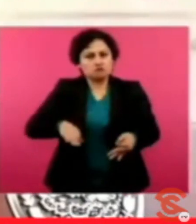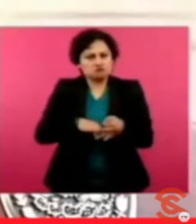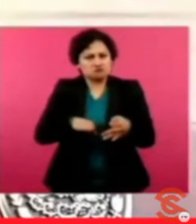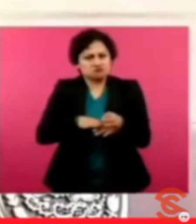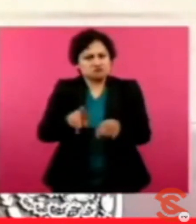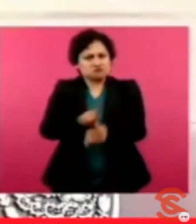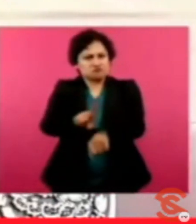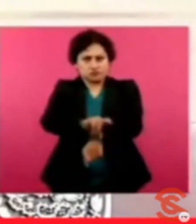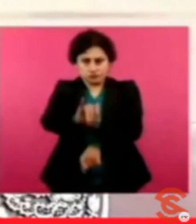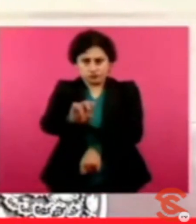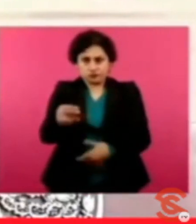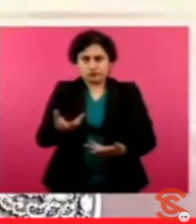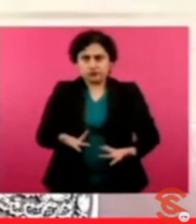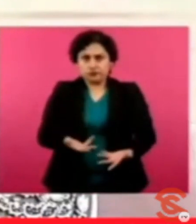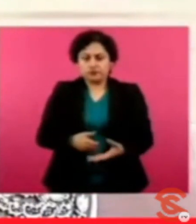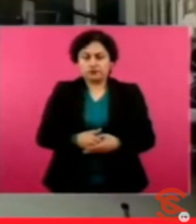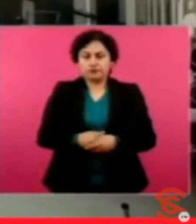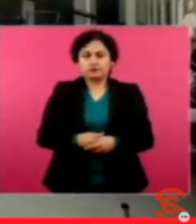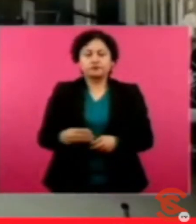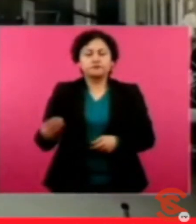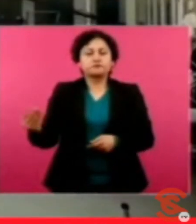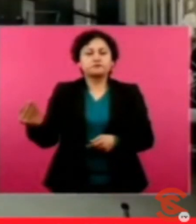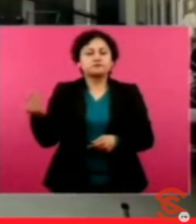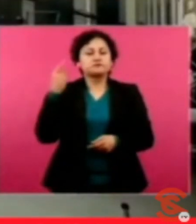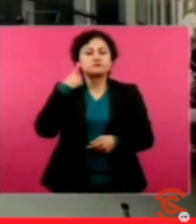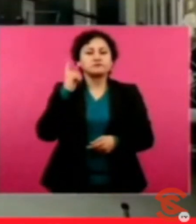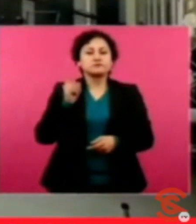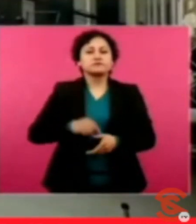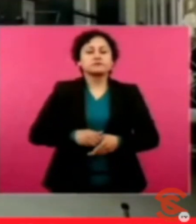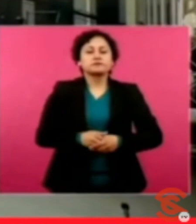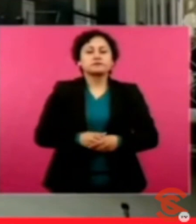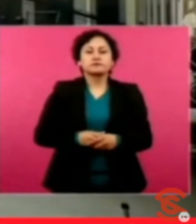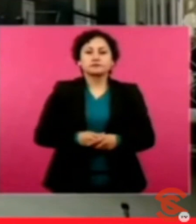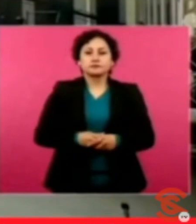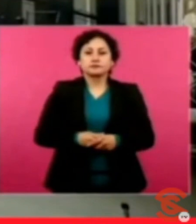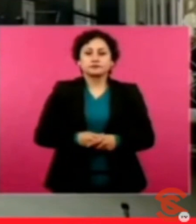constantemente. ¿Es verdad, presidente?